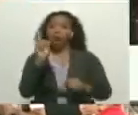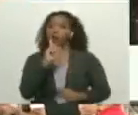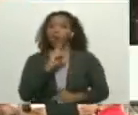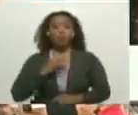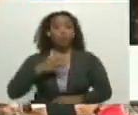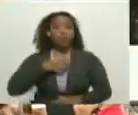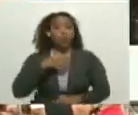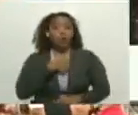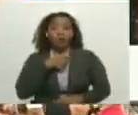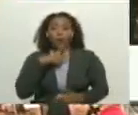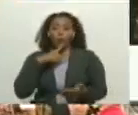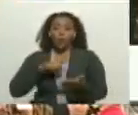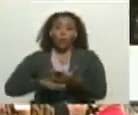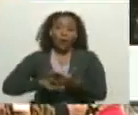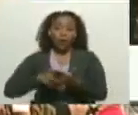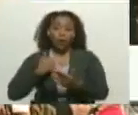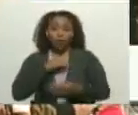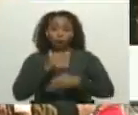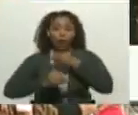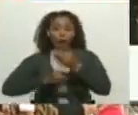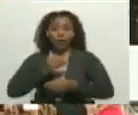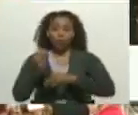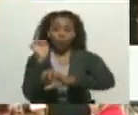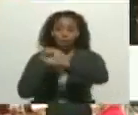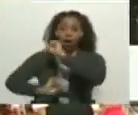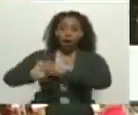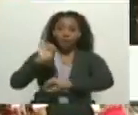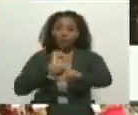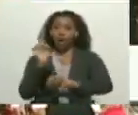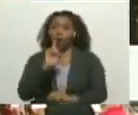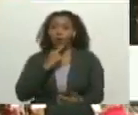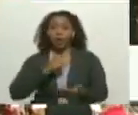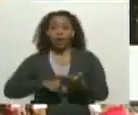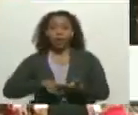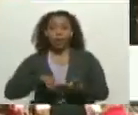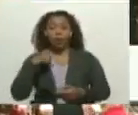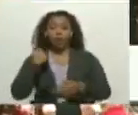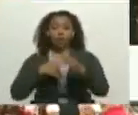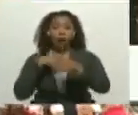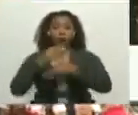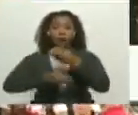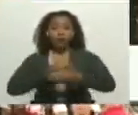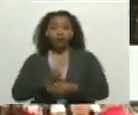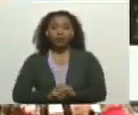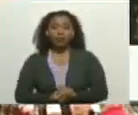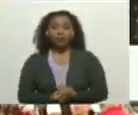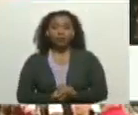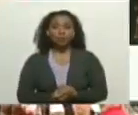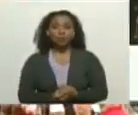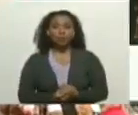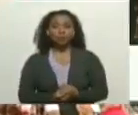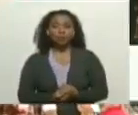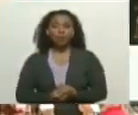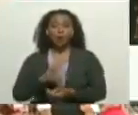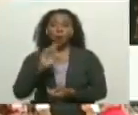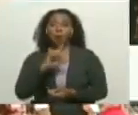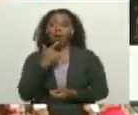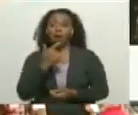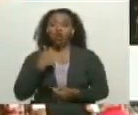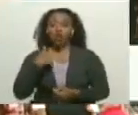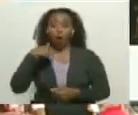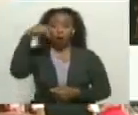de cumplir lo que nos estamos comprometiendo. No digamos, lo voy a hacer si no lo va a hacer. No digamos, voy a estar